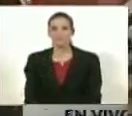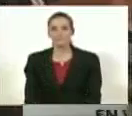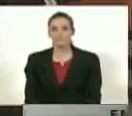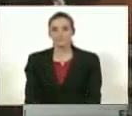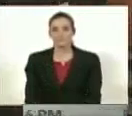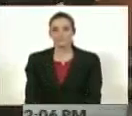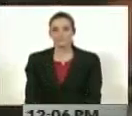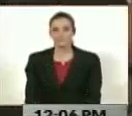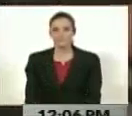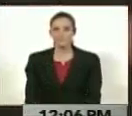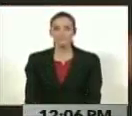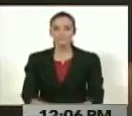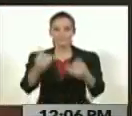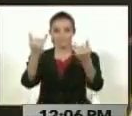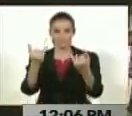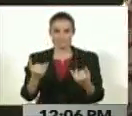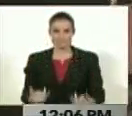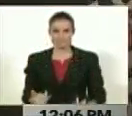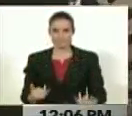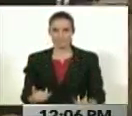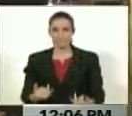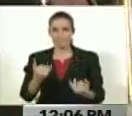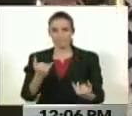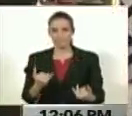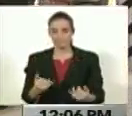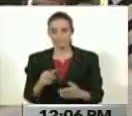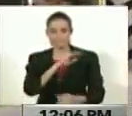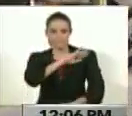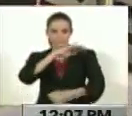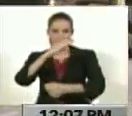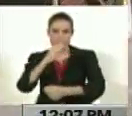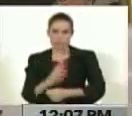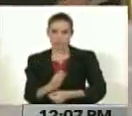internacionalmente. Estamos justo ya en este lugar donde